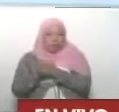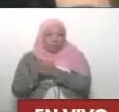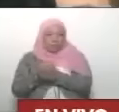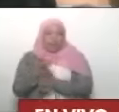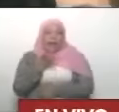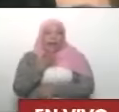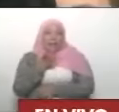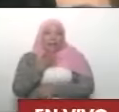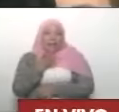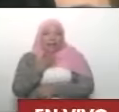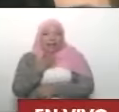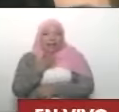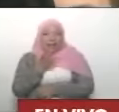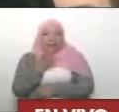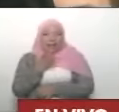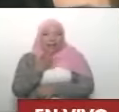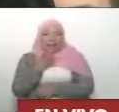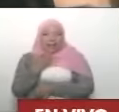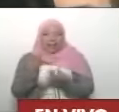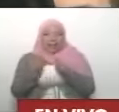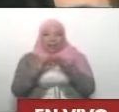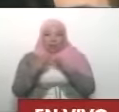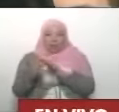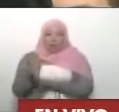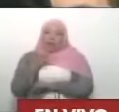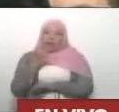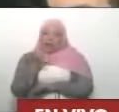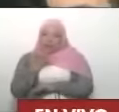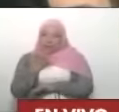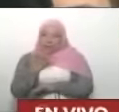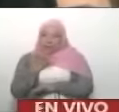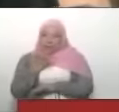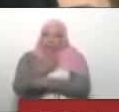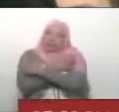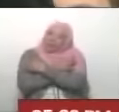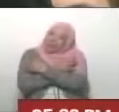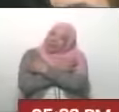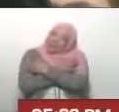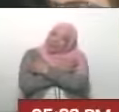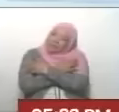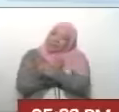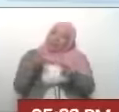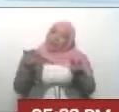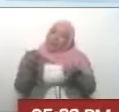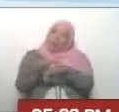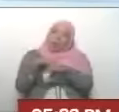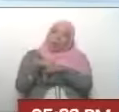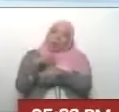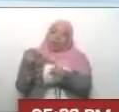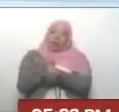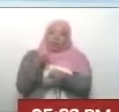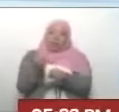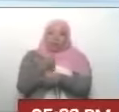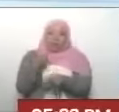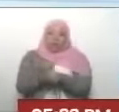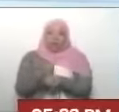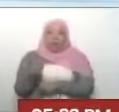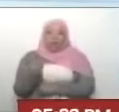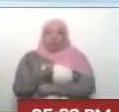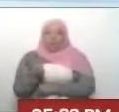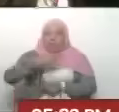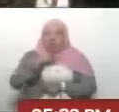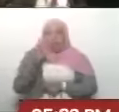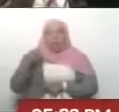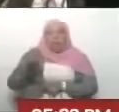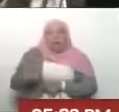porque es un hombre del pueblo. Alexis, bienvenido. Felicidades como nuevo ministro del Trabajo en Venezuela. ¿Qué